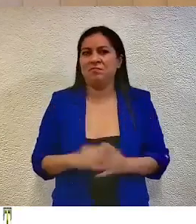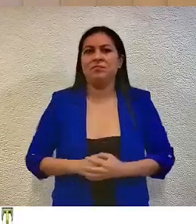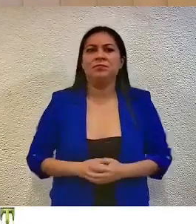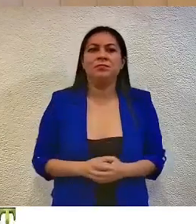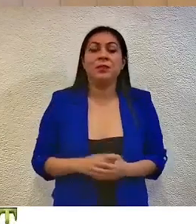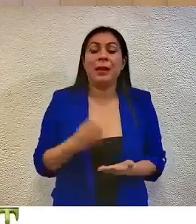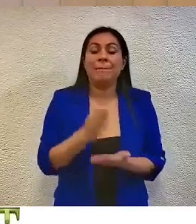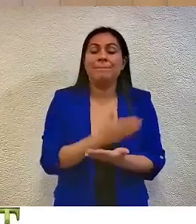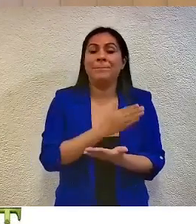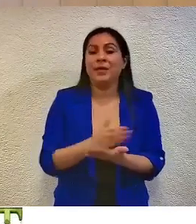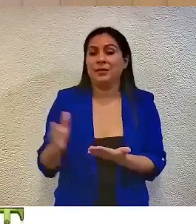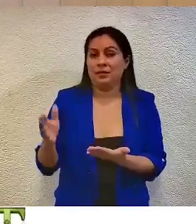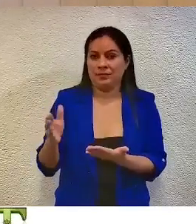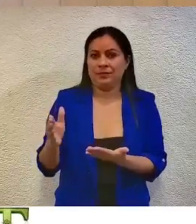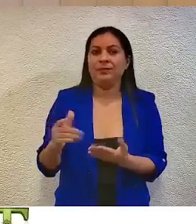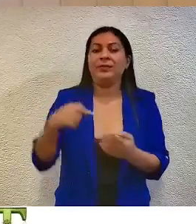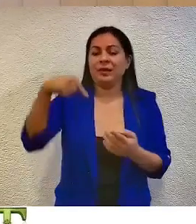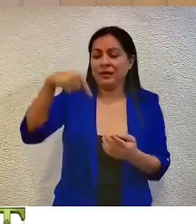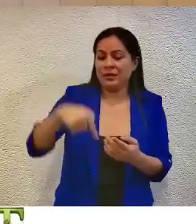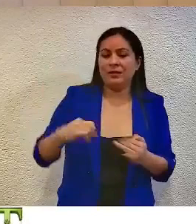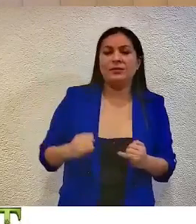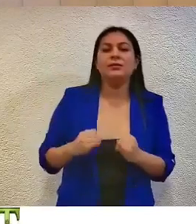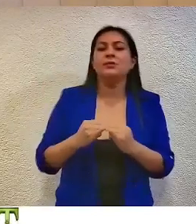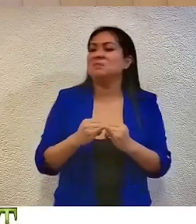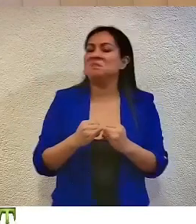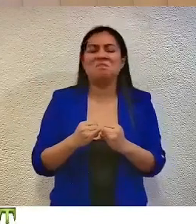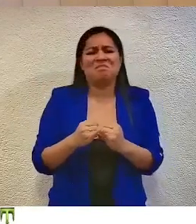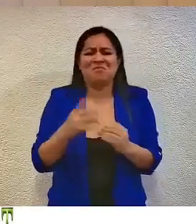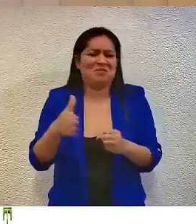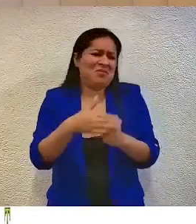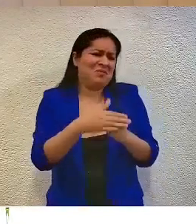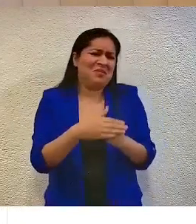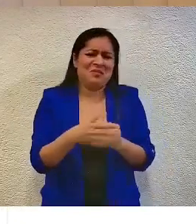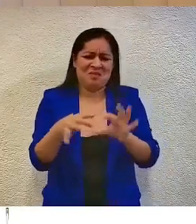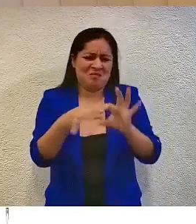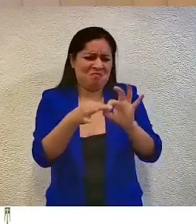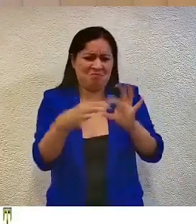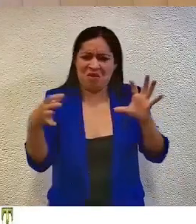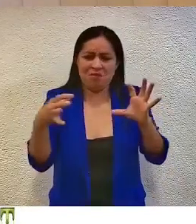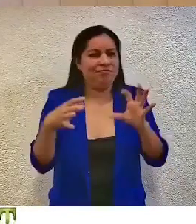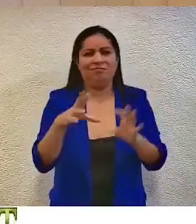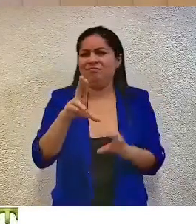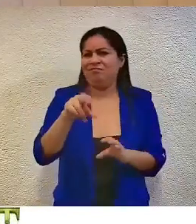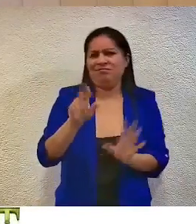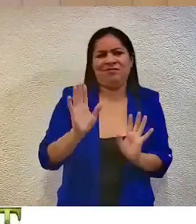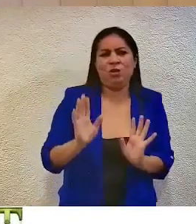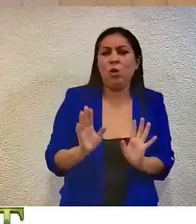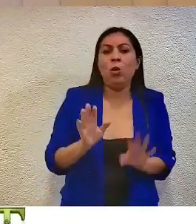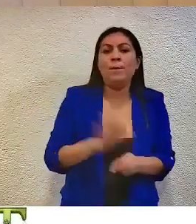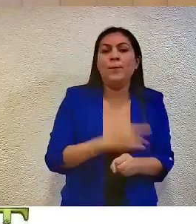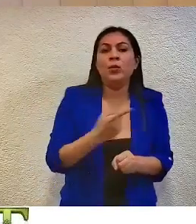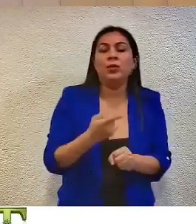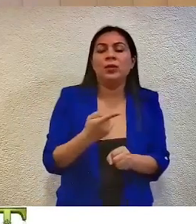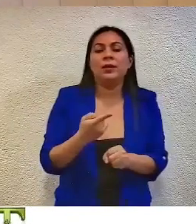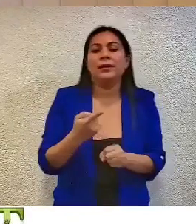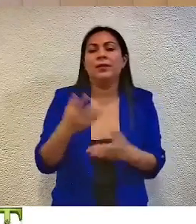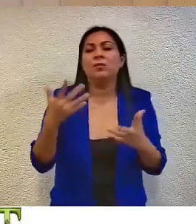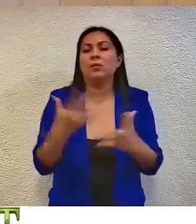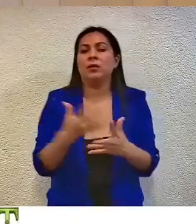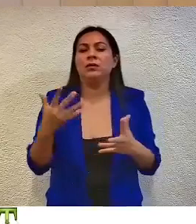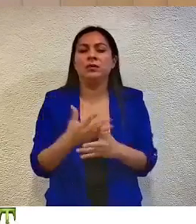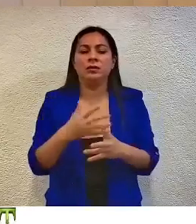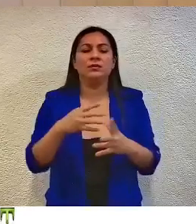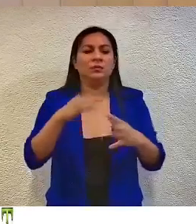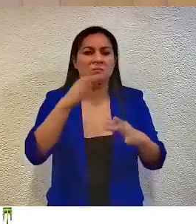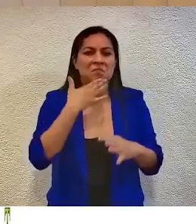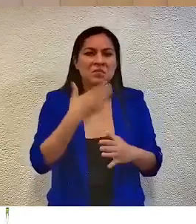Por otra parte, este órgano jurisdiccional tampoco advierte la incongruencia alegada por el apelante, porque la calificación realizada es conforme a